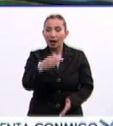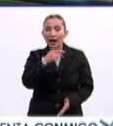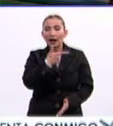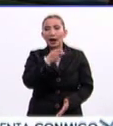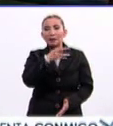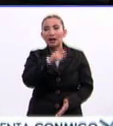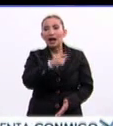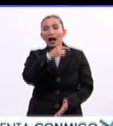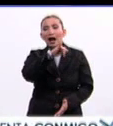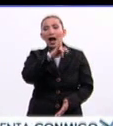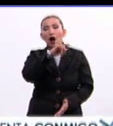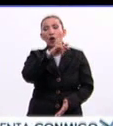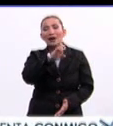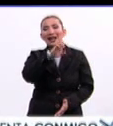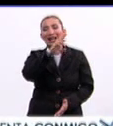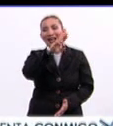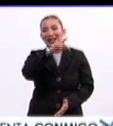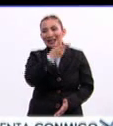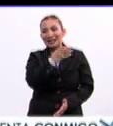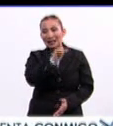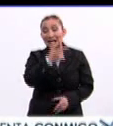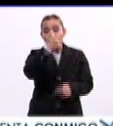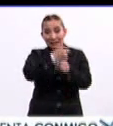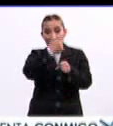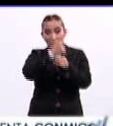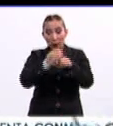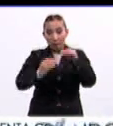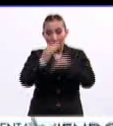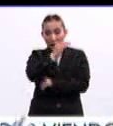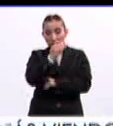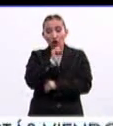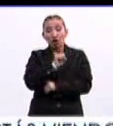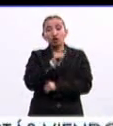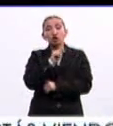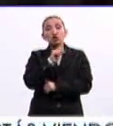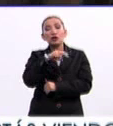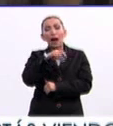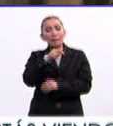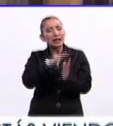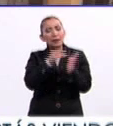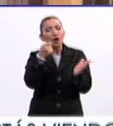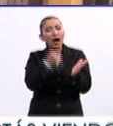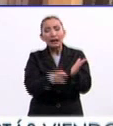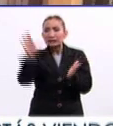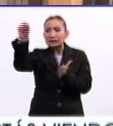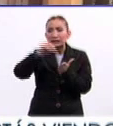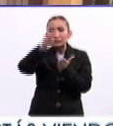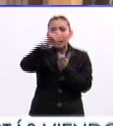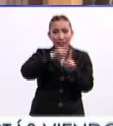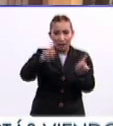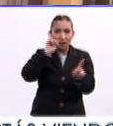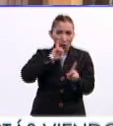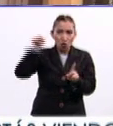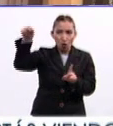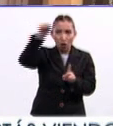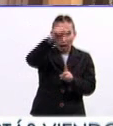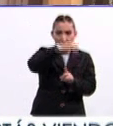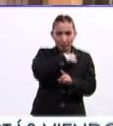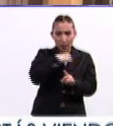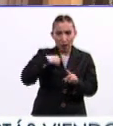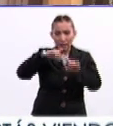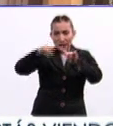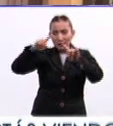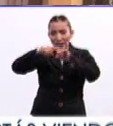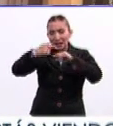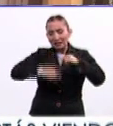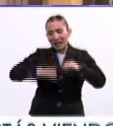que editó con Sexto Piso este libro de nombre Tsunami. En él se reúnen los textos de varias mujeres que pertenecen a distintas generaciones